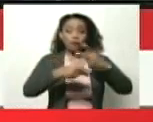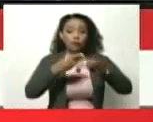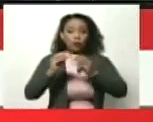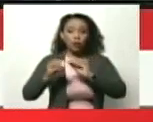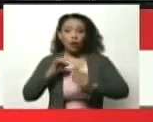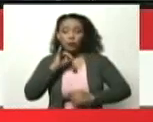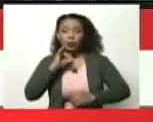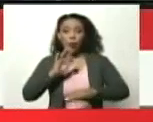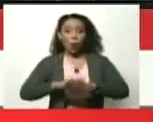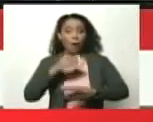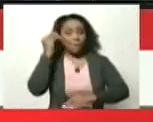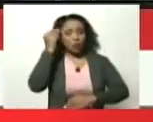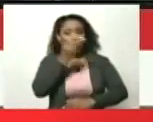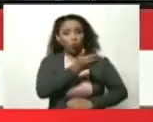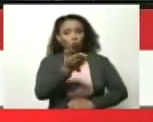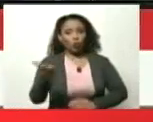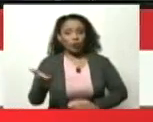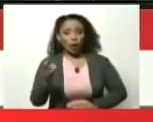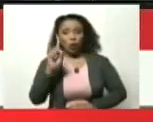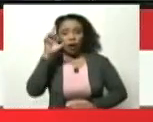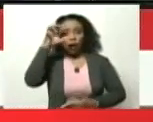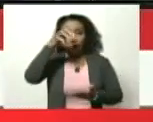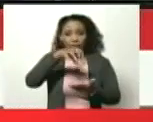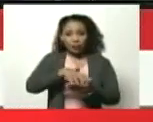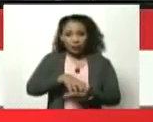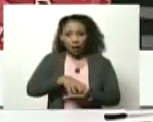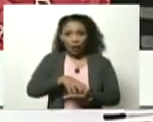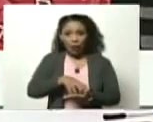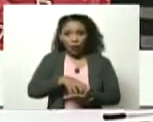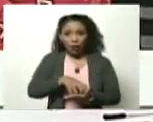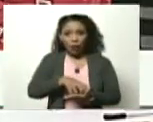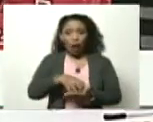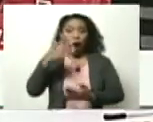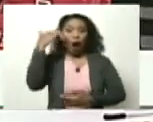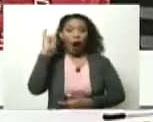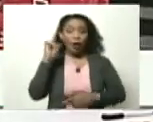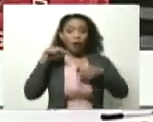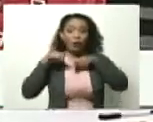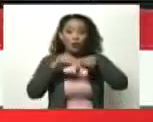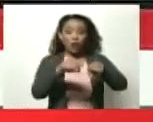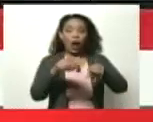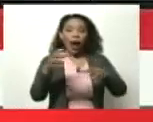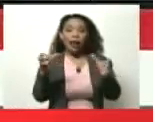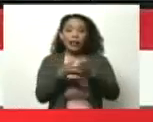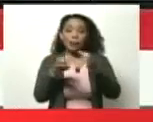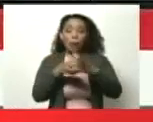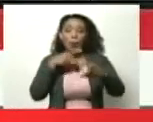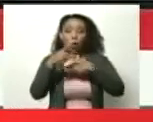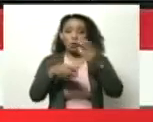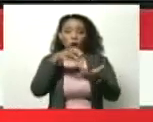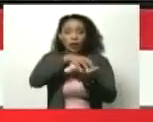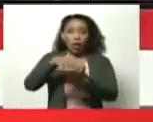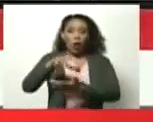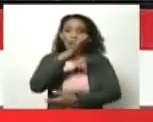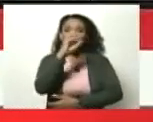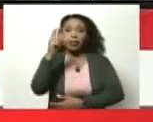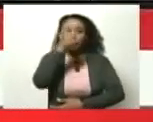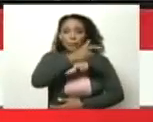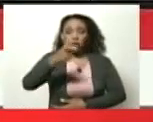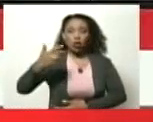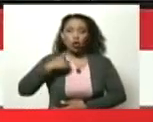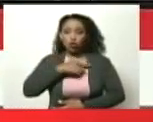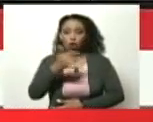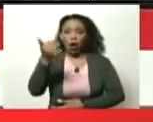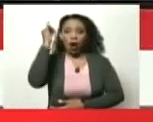porque imaginen ustedes que en un estado existan para el equipo político estadal 500 personas, nosotros